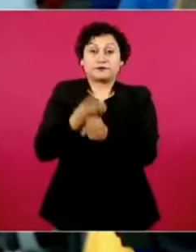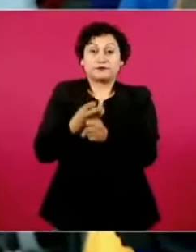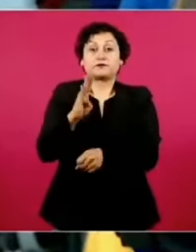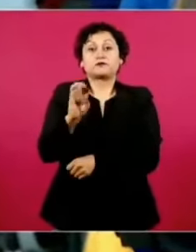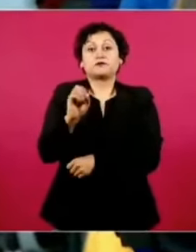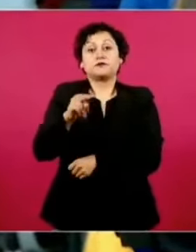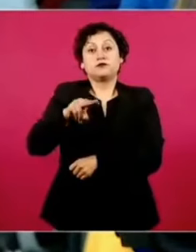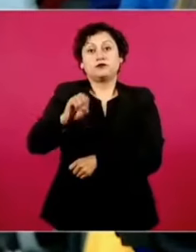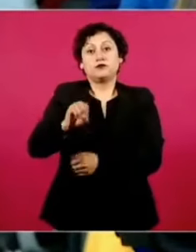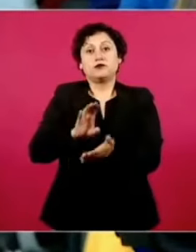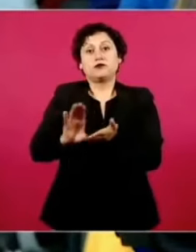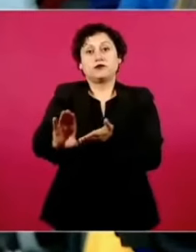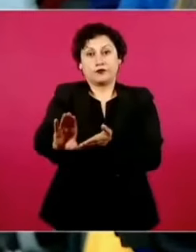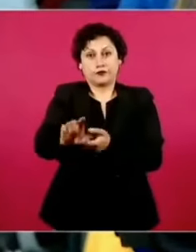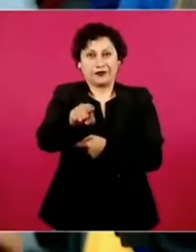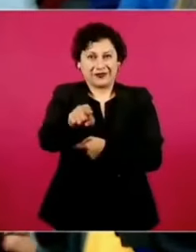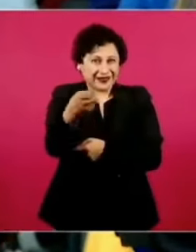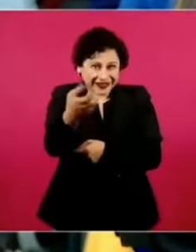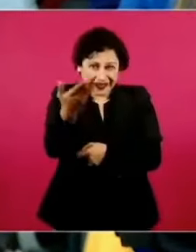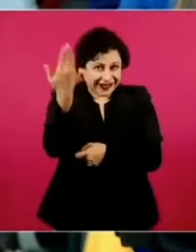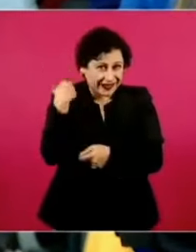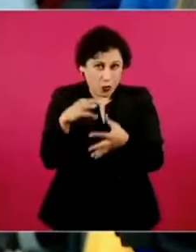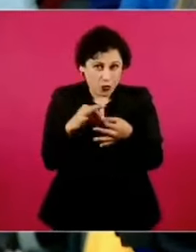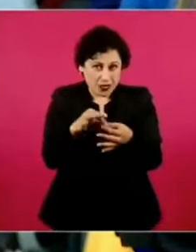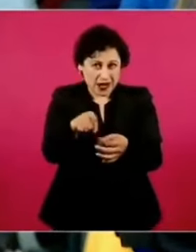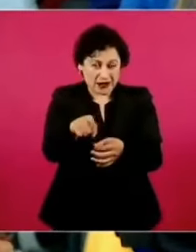es de lo que usted, bueno, se ha venido mencionando,